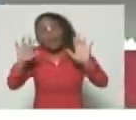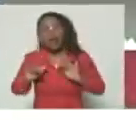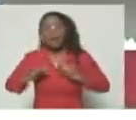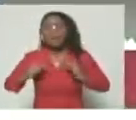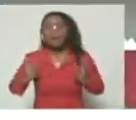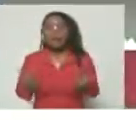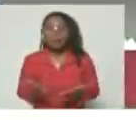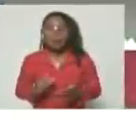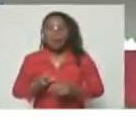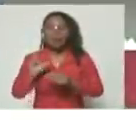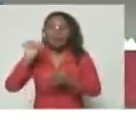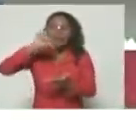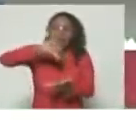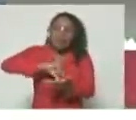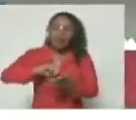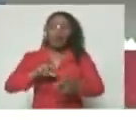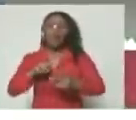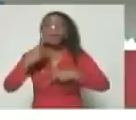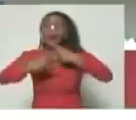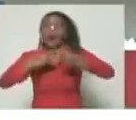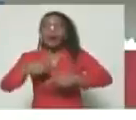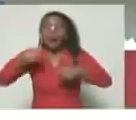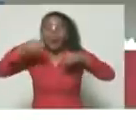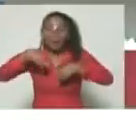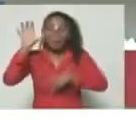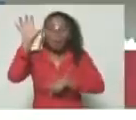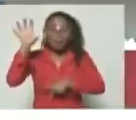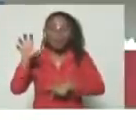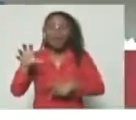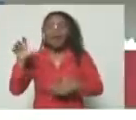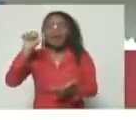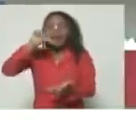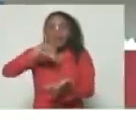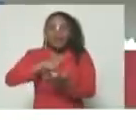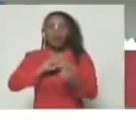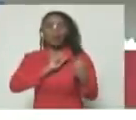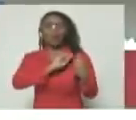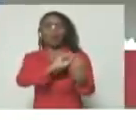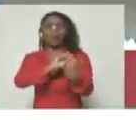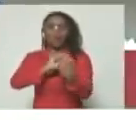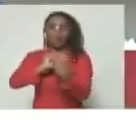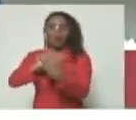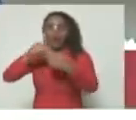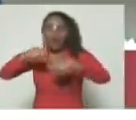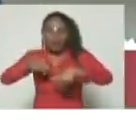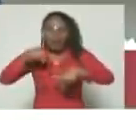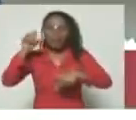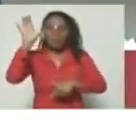el centro político del país, en el centro del debate político de este país.